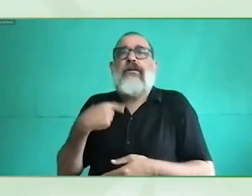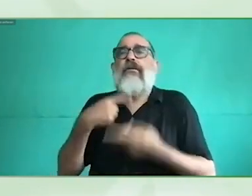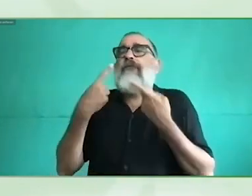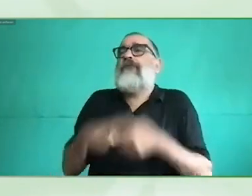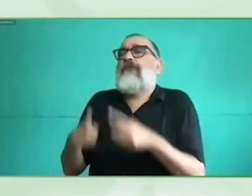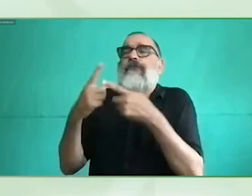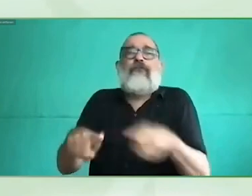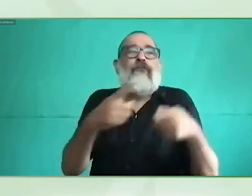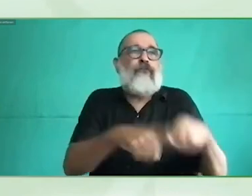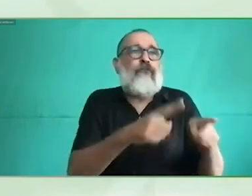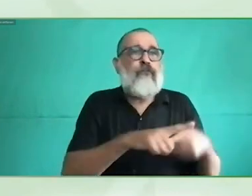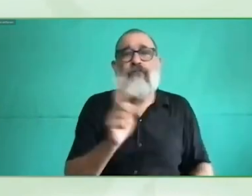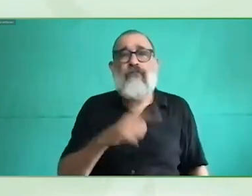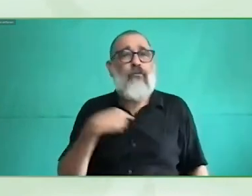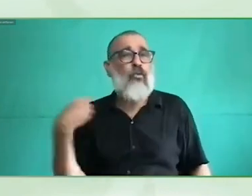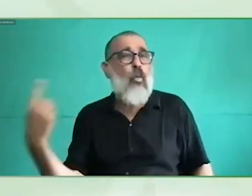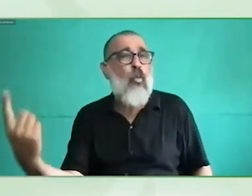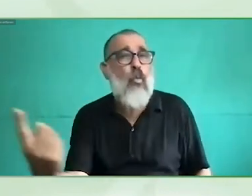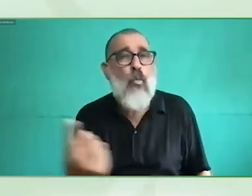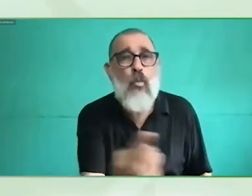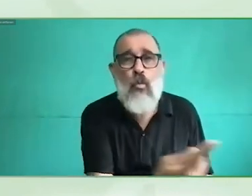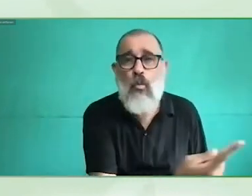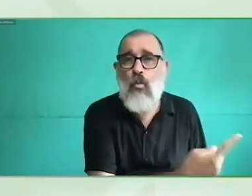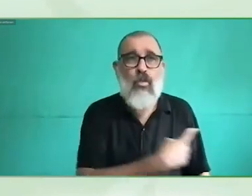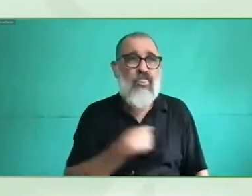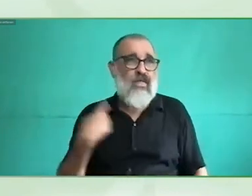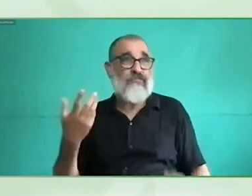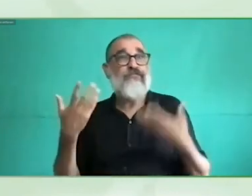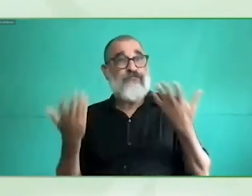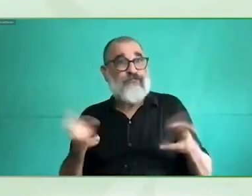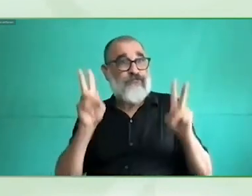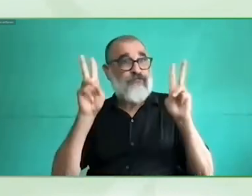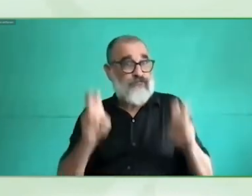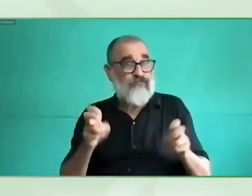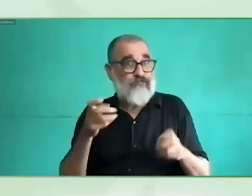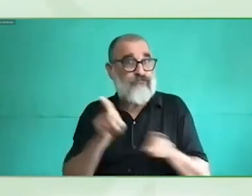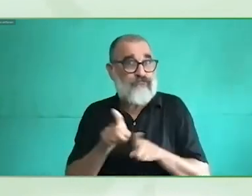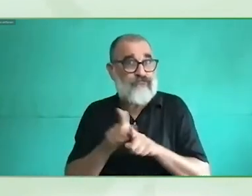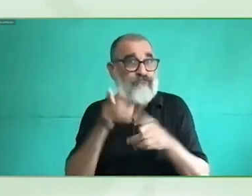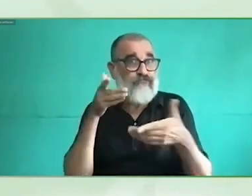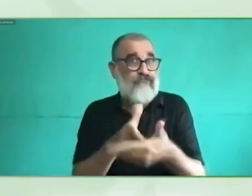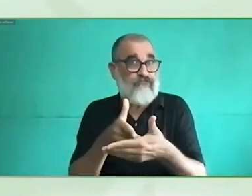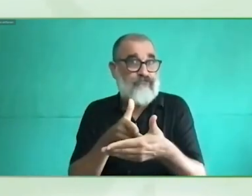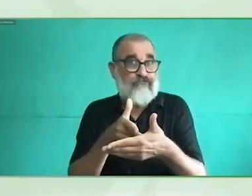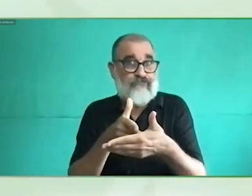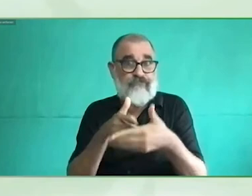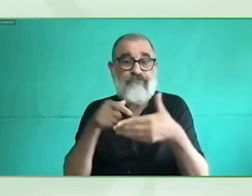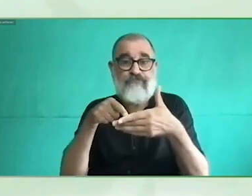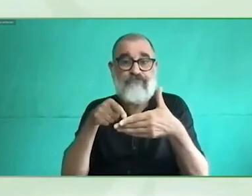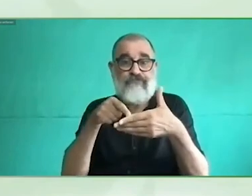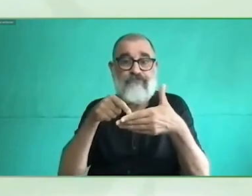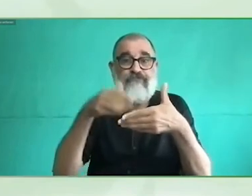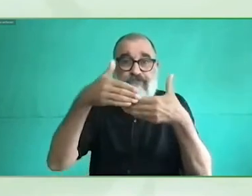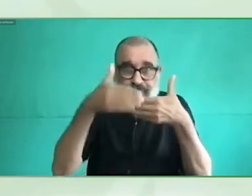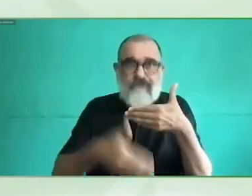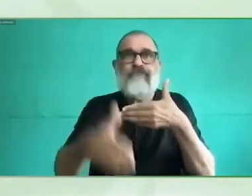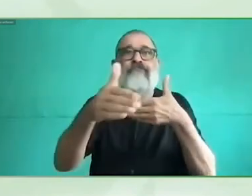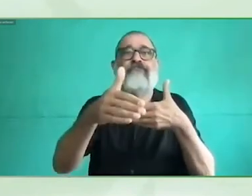personal en este caso El ayudante de la profe Yo no podía pensar en ir a una escuela regular